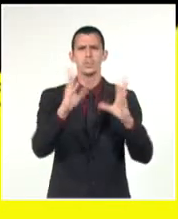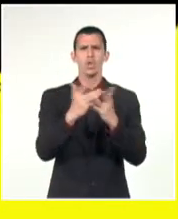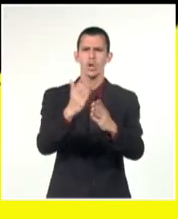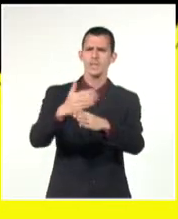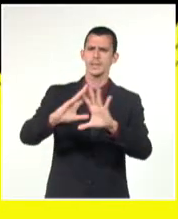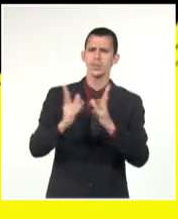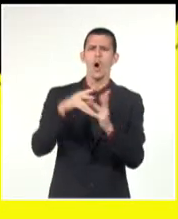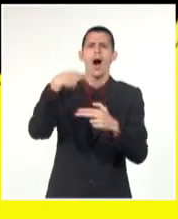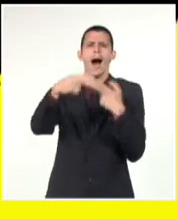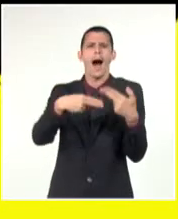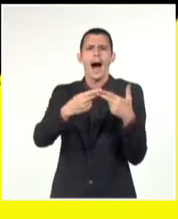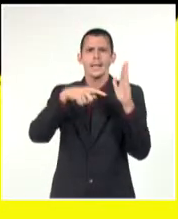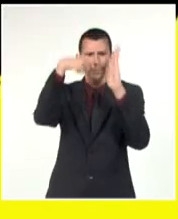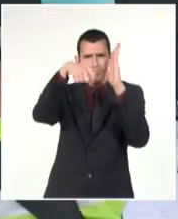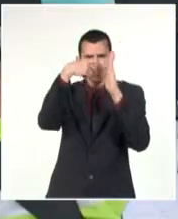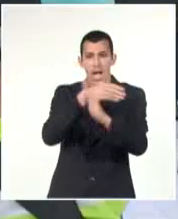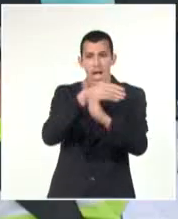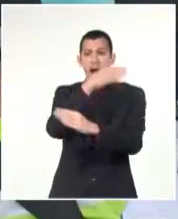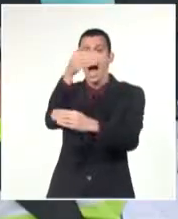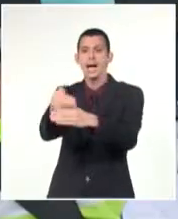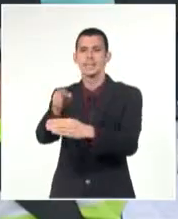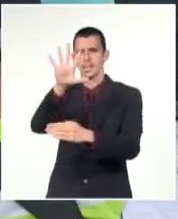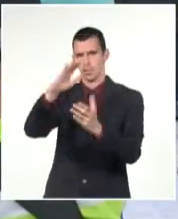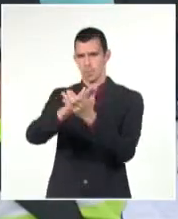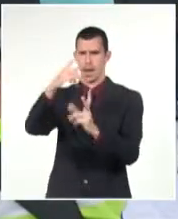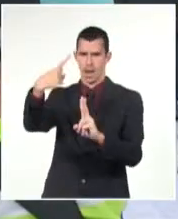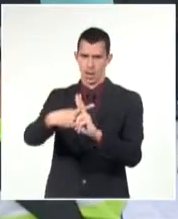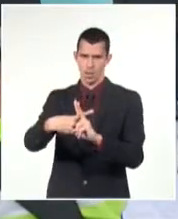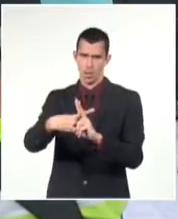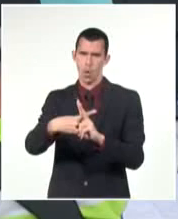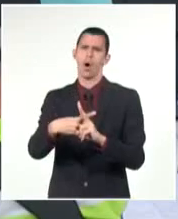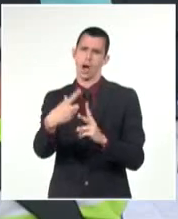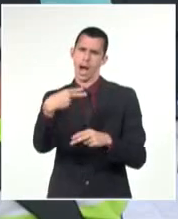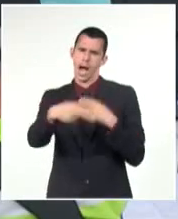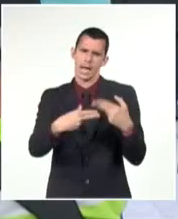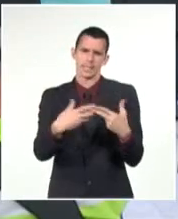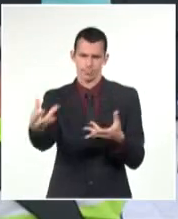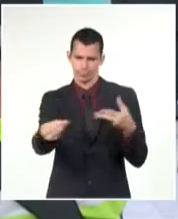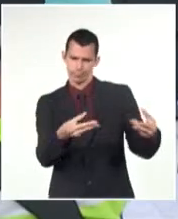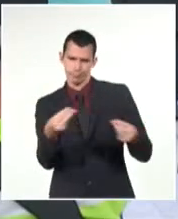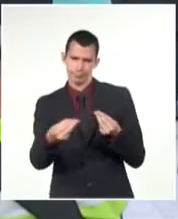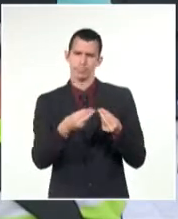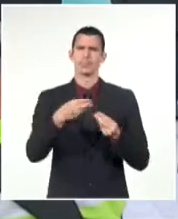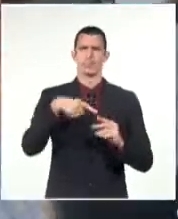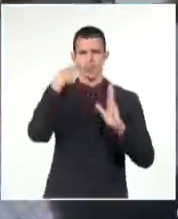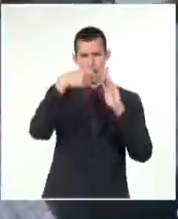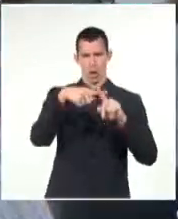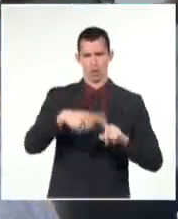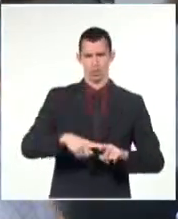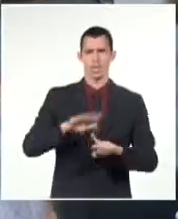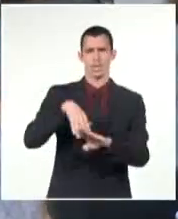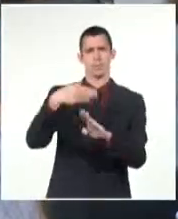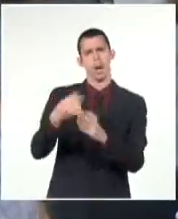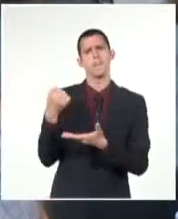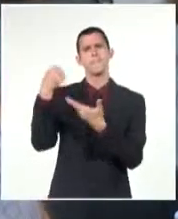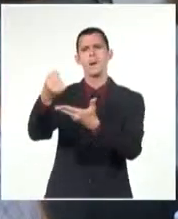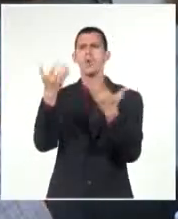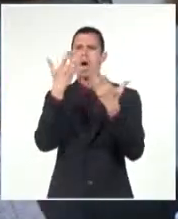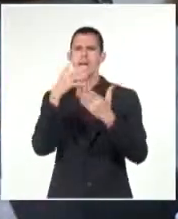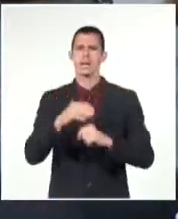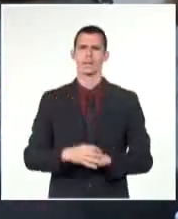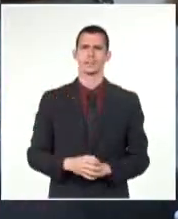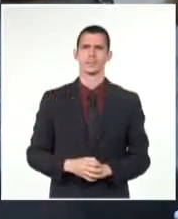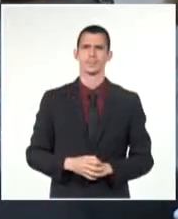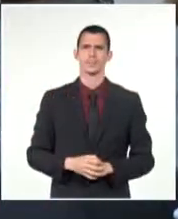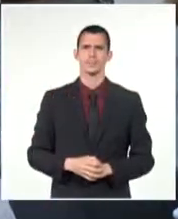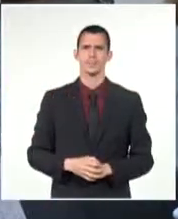su convocatoria el próximo 5 de mayo. El 24 de marzo a las 4 de la tarde, en la Casa del Festival, tendrá lugar la entrega